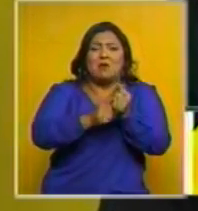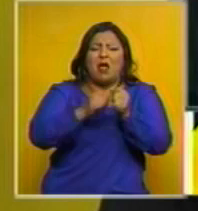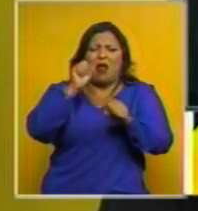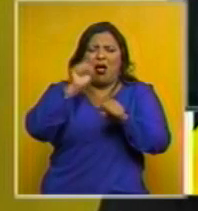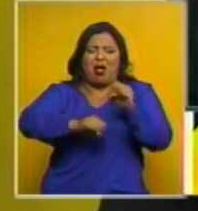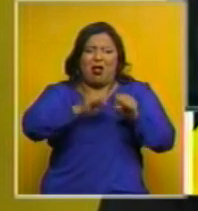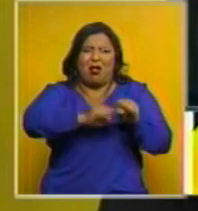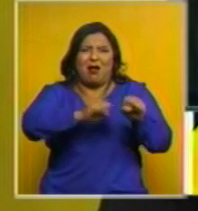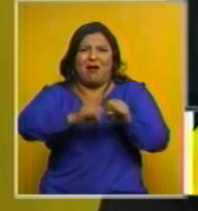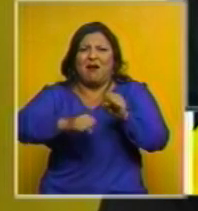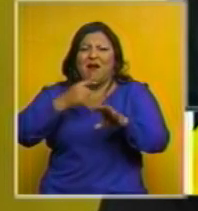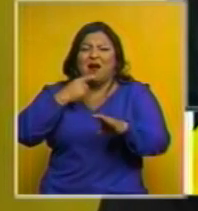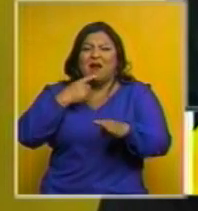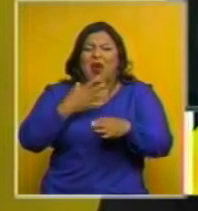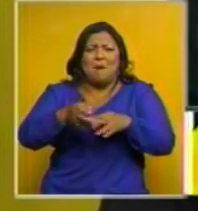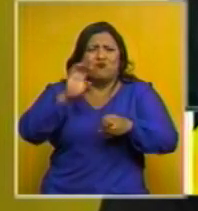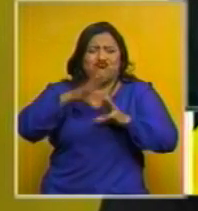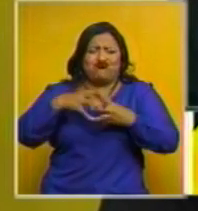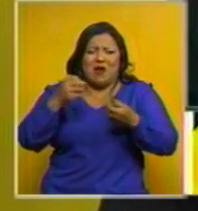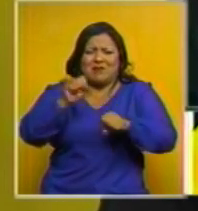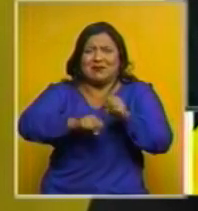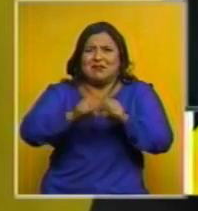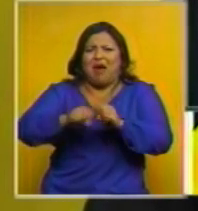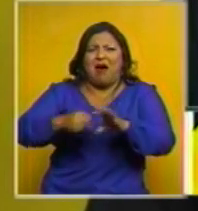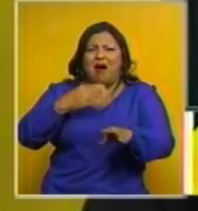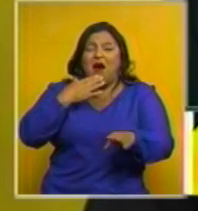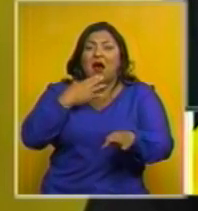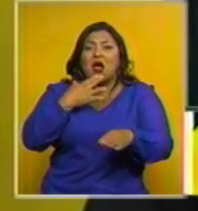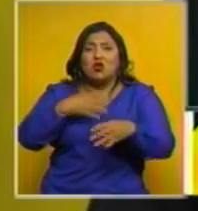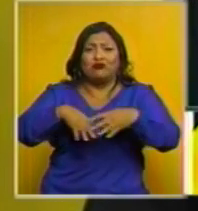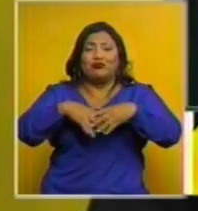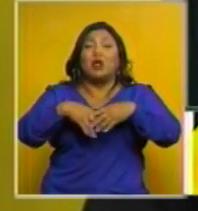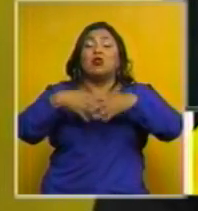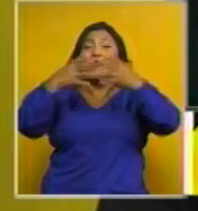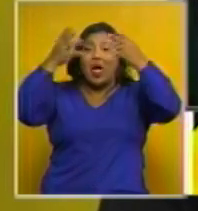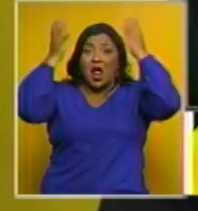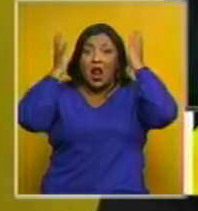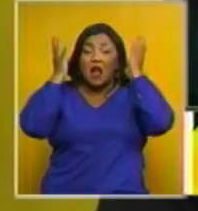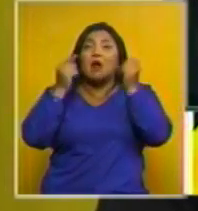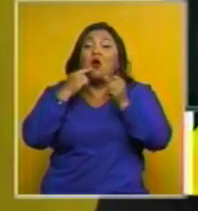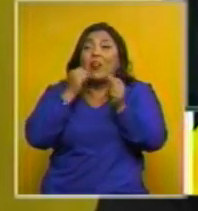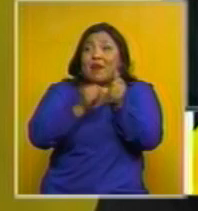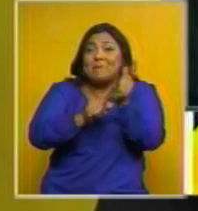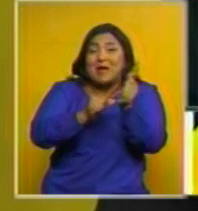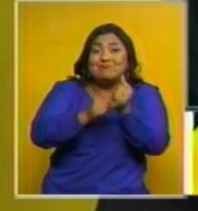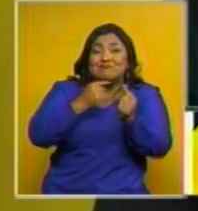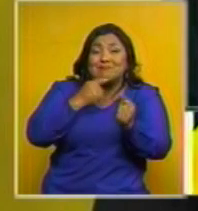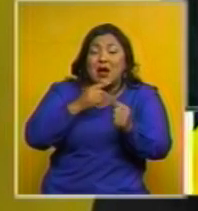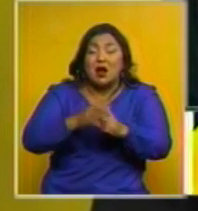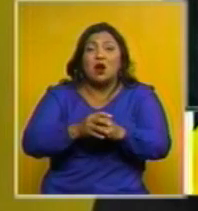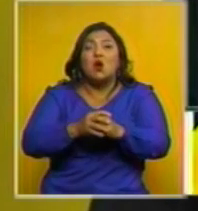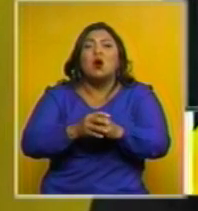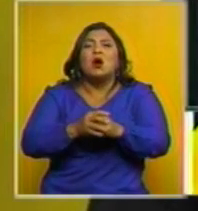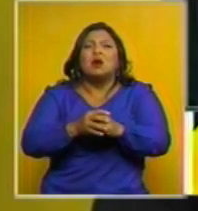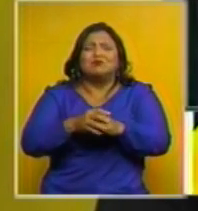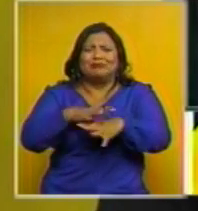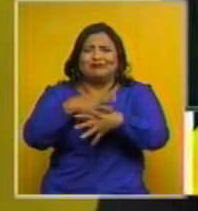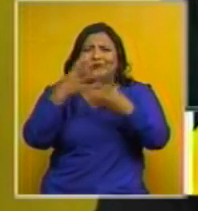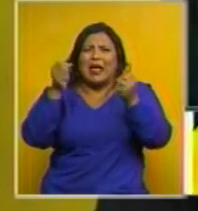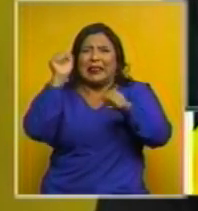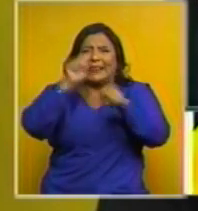flecos, está hecho pedazos. El casco de dotación de mi hermano está